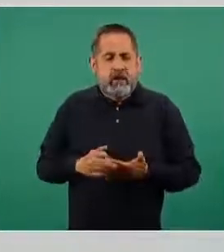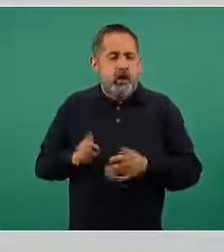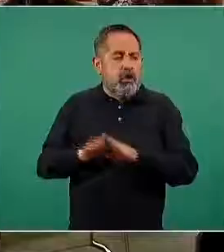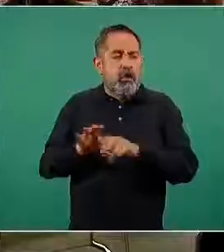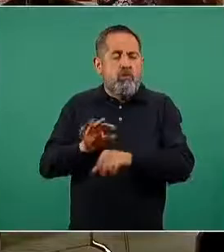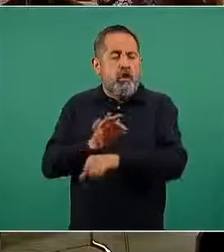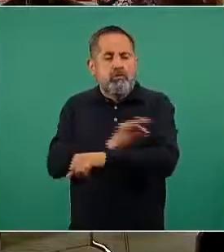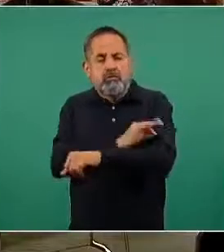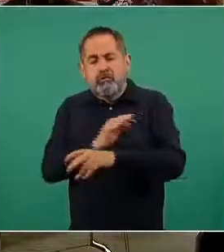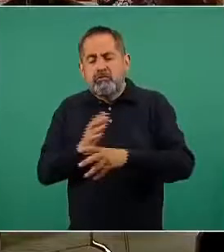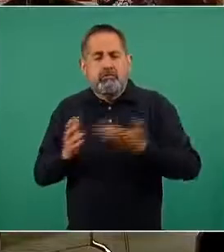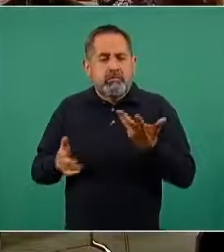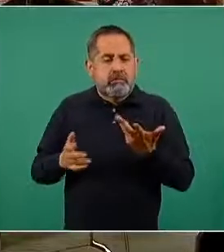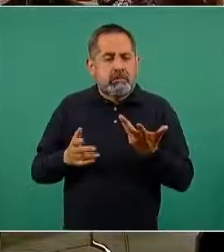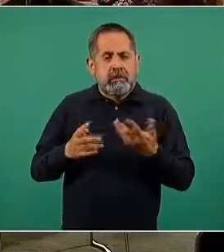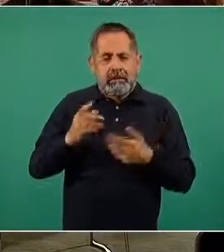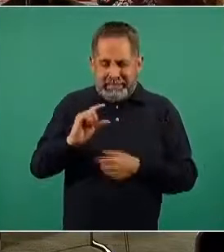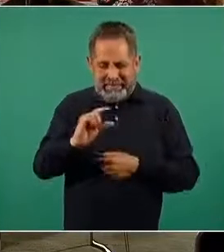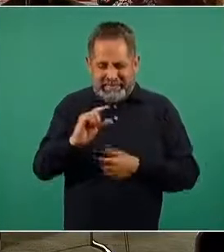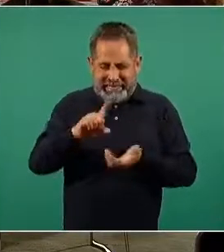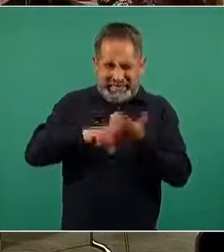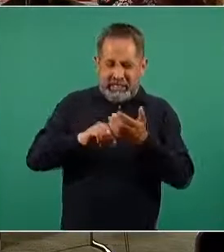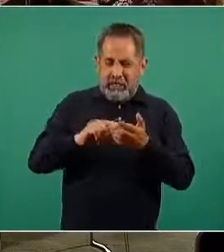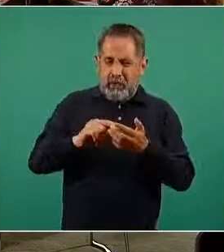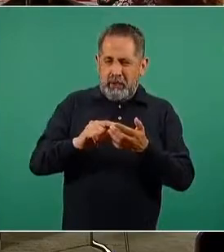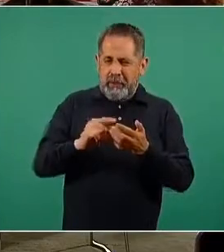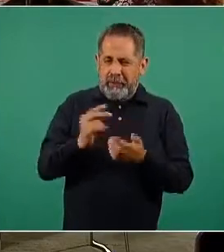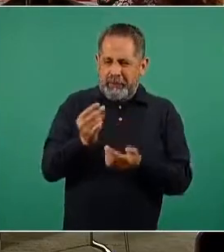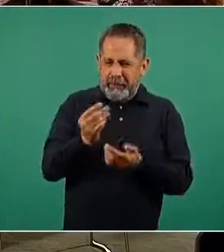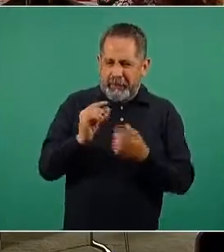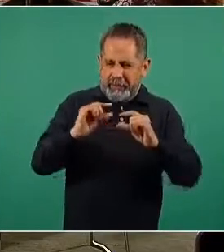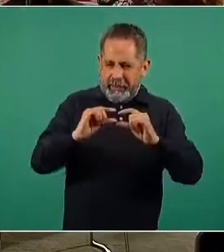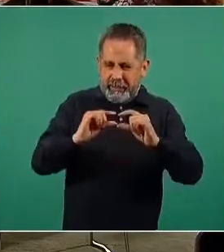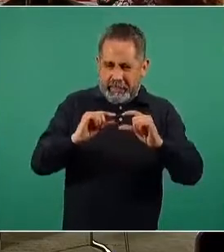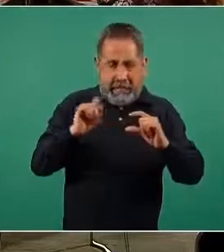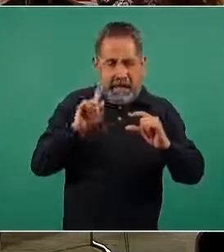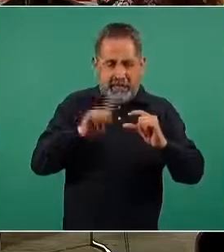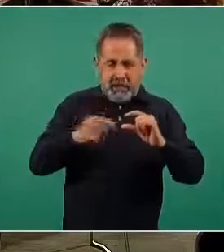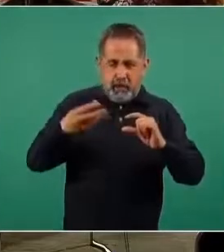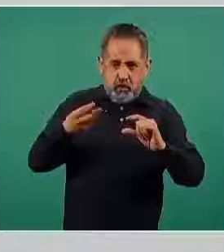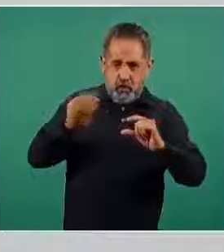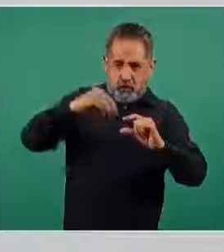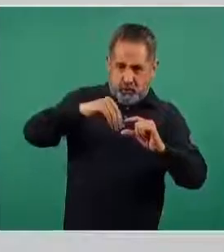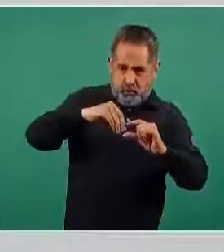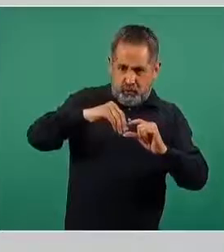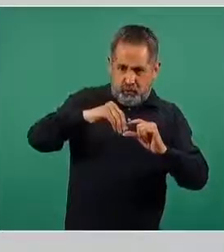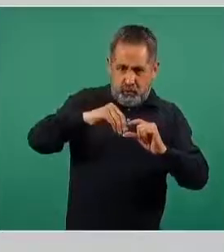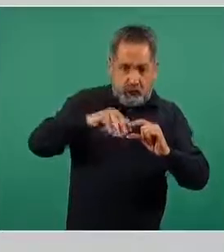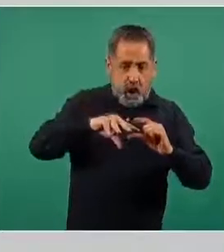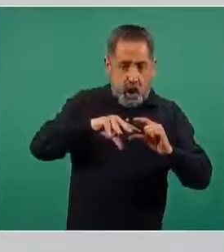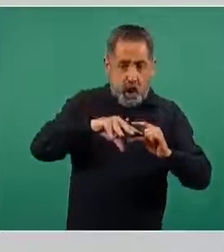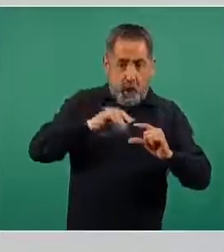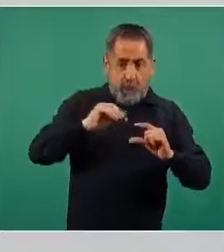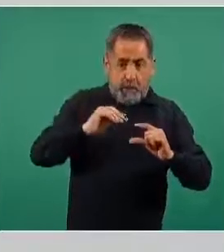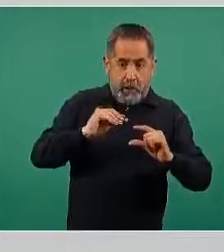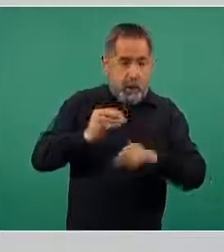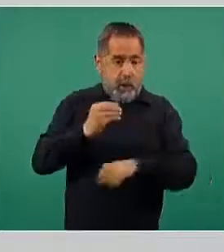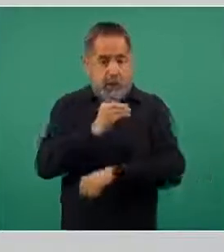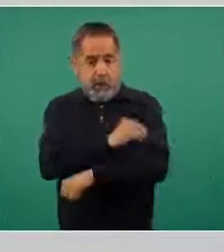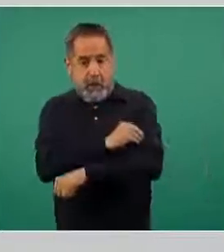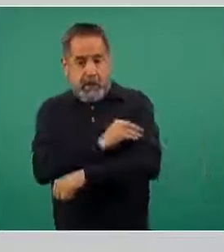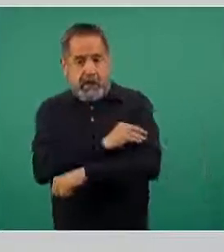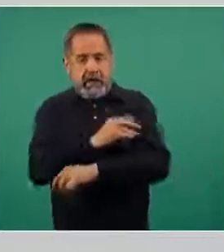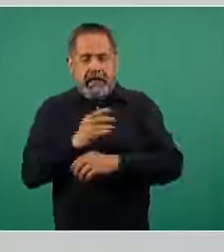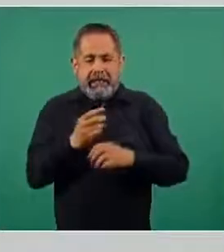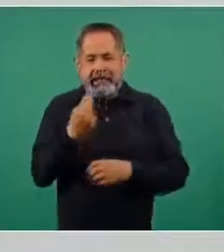diales, o en este caso del compuesto líquido, donde obviamente están incluidos estos otros componentes.